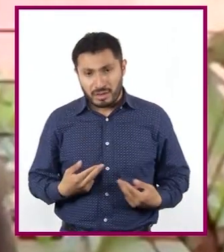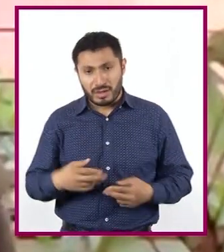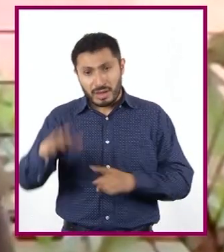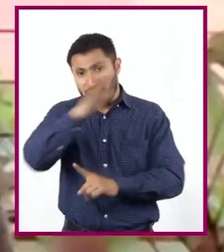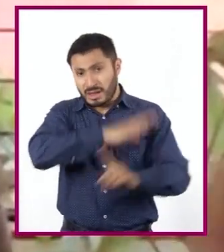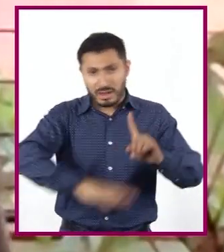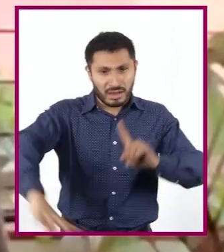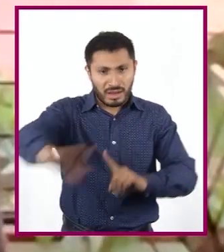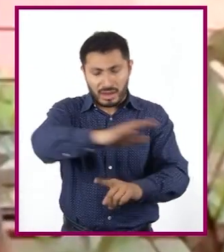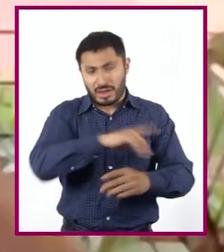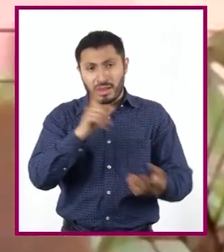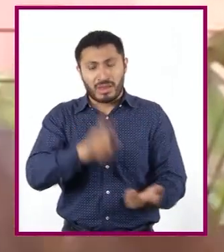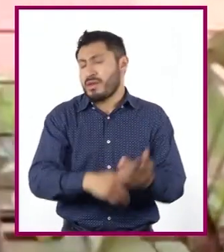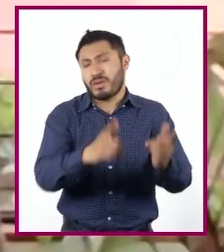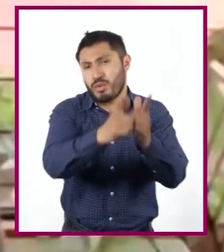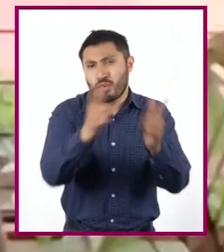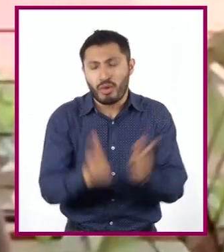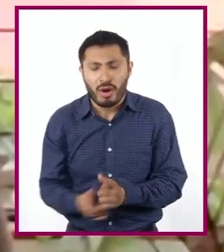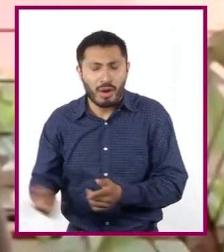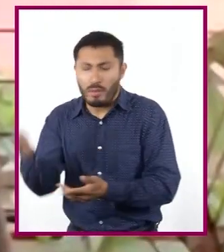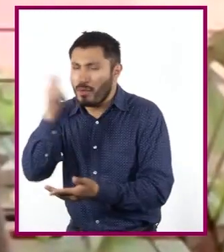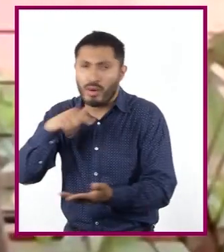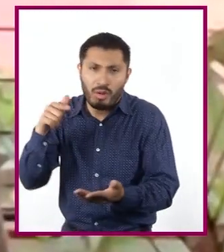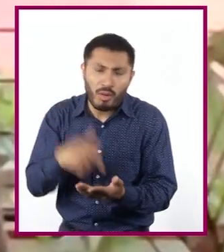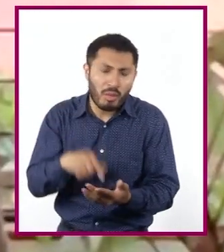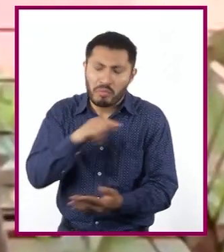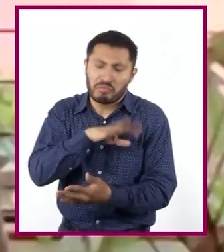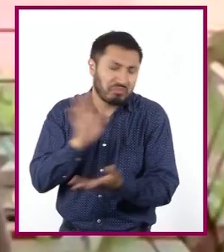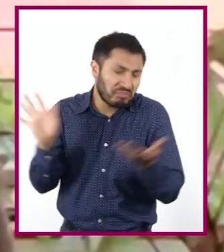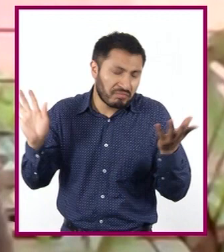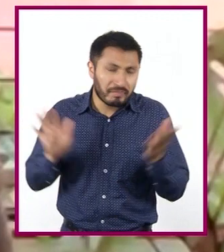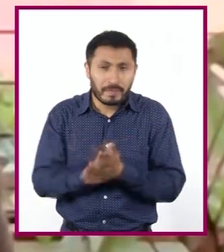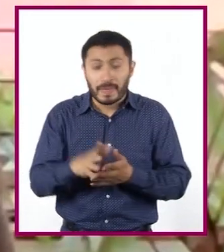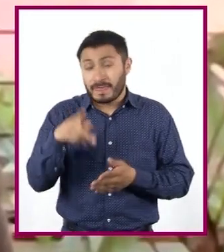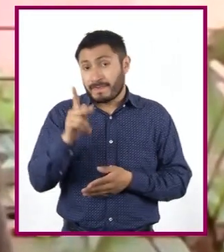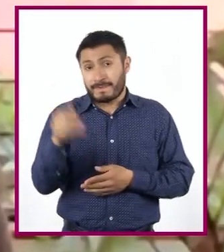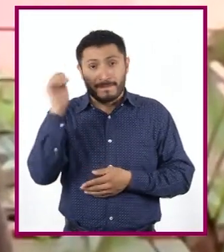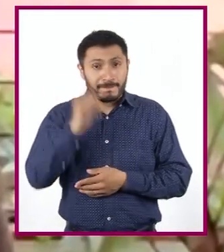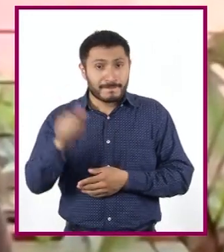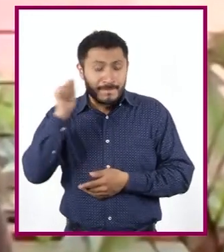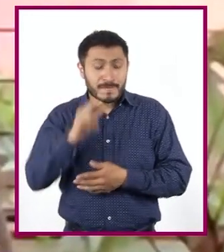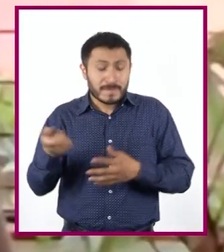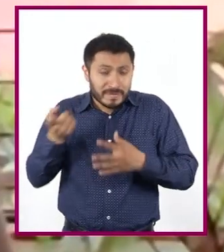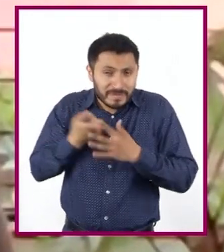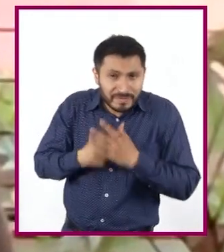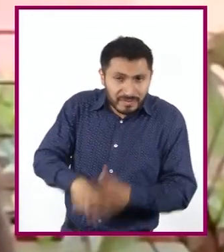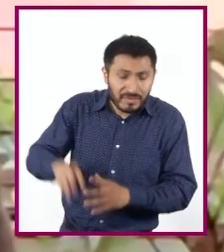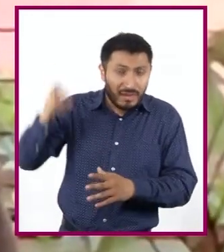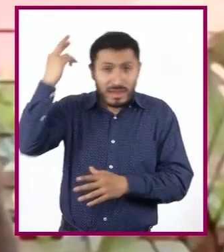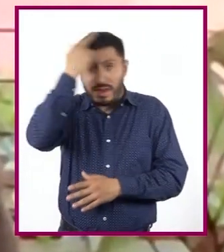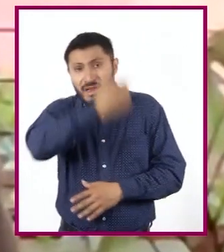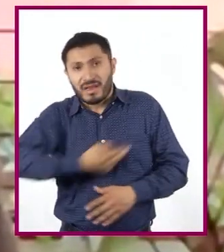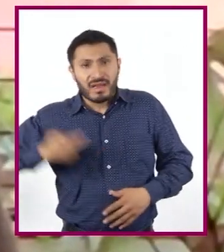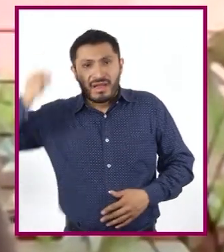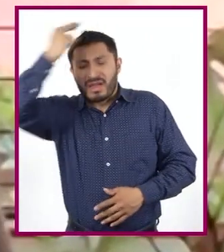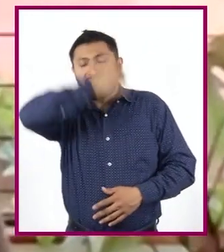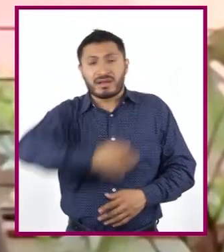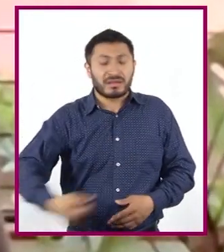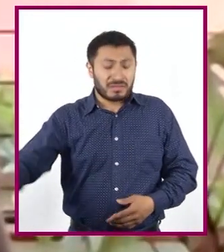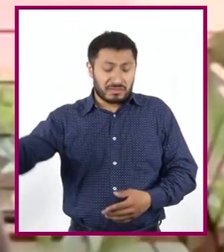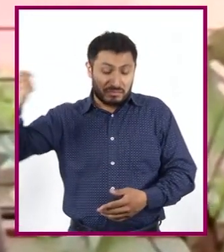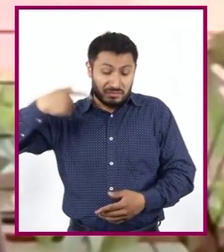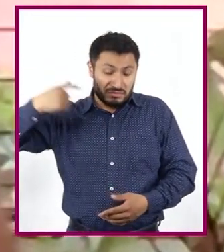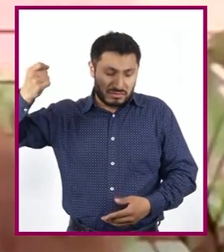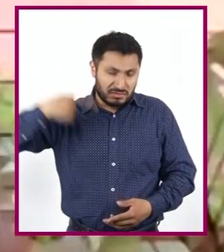que yo, si tengo que definir el género literario, es eso que se narra o se cuenta o se transmite, pero con un nivel estético, con